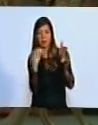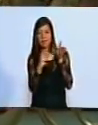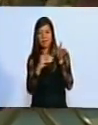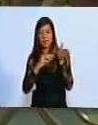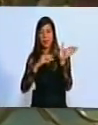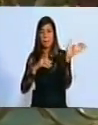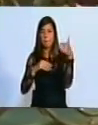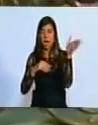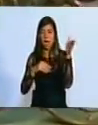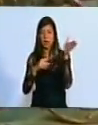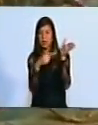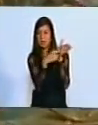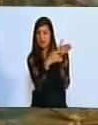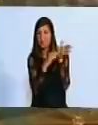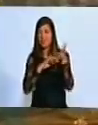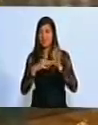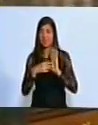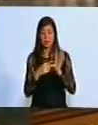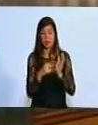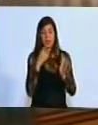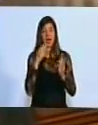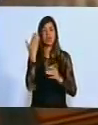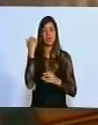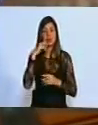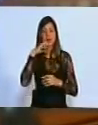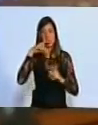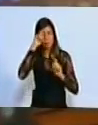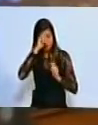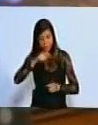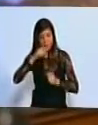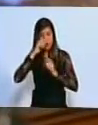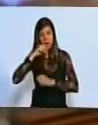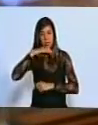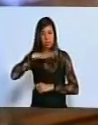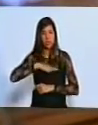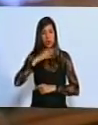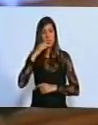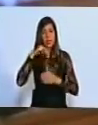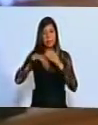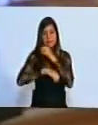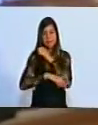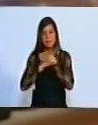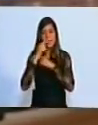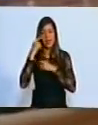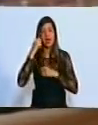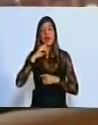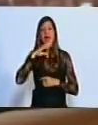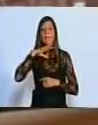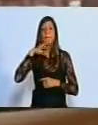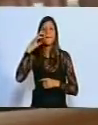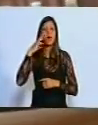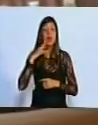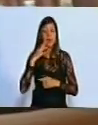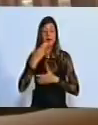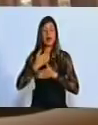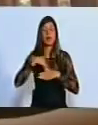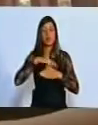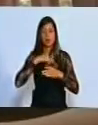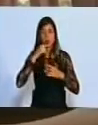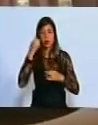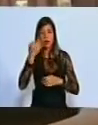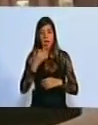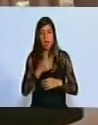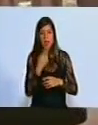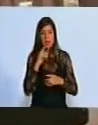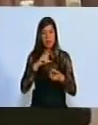ese propósito de reivindicar nuestro pasado, nuestra raíz bolivariana y nuestra intención de continuar reinterpretando la realidad